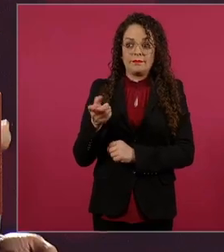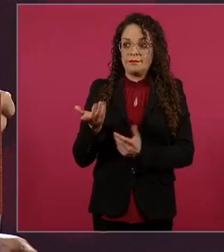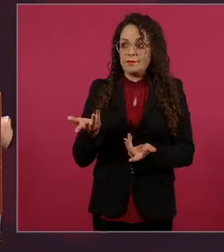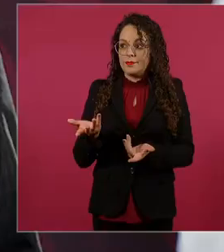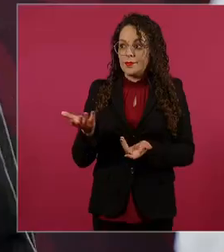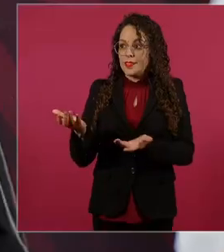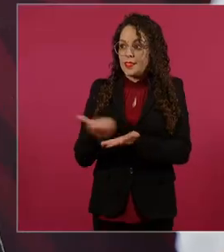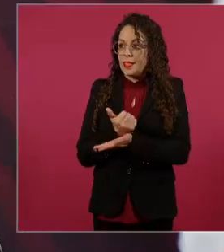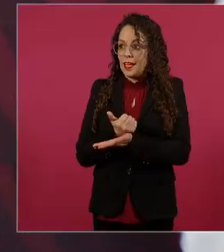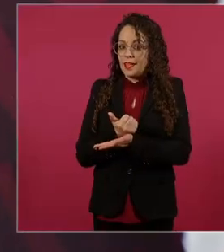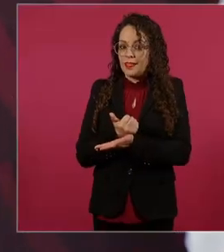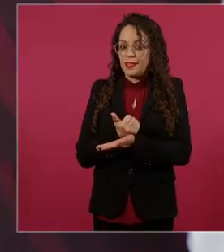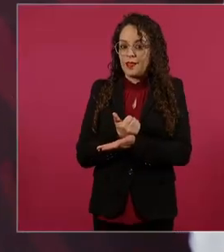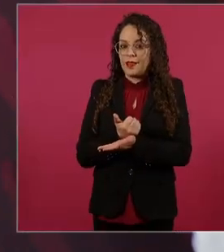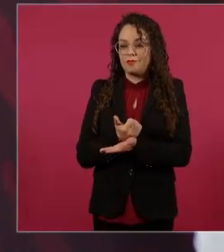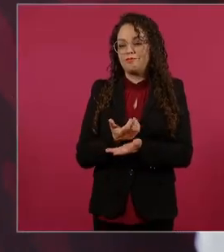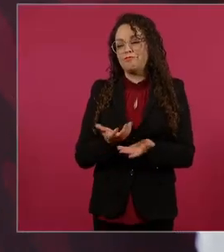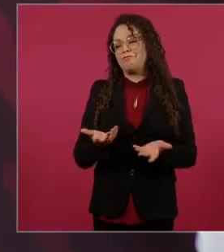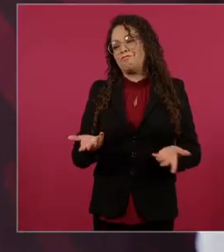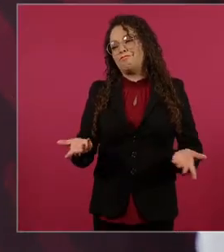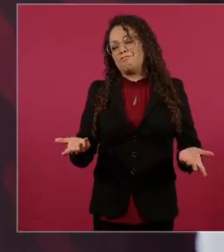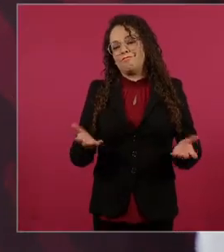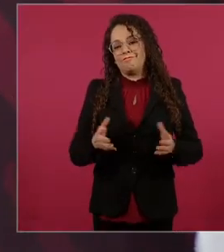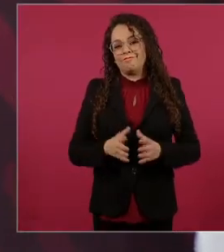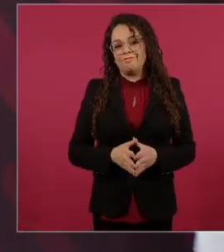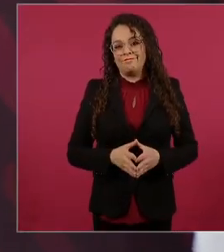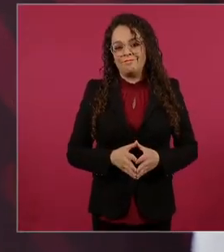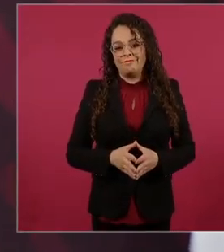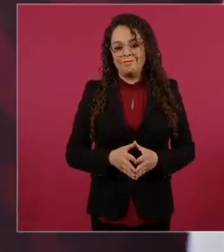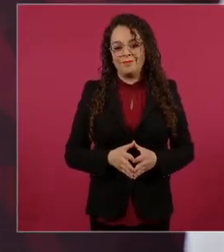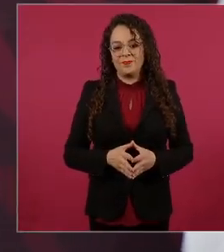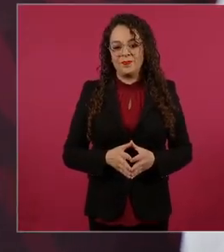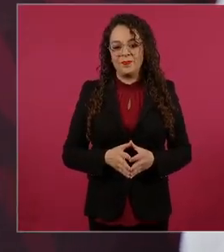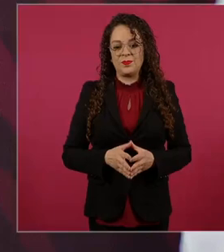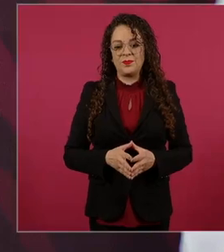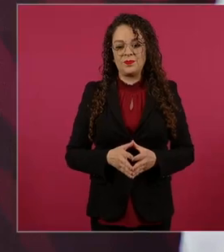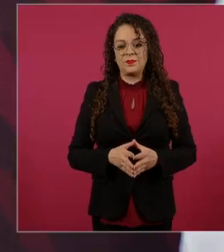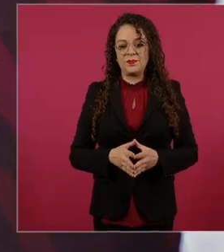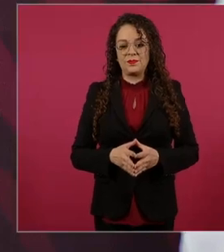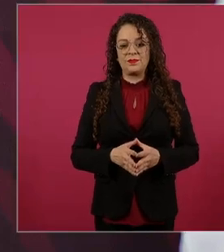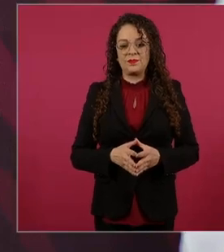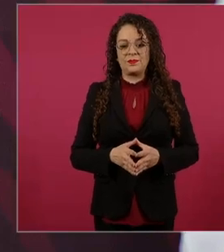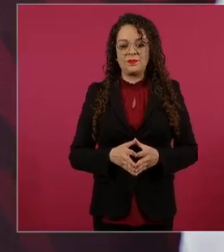Escuchando El día Dos